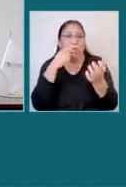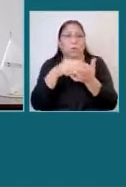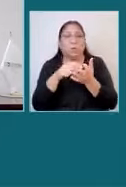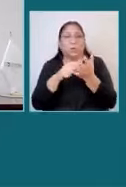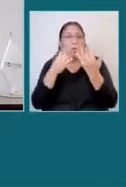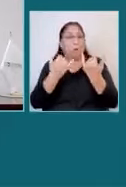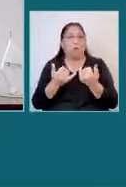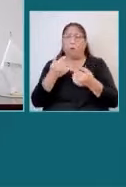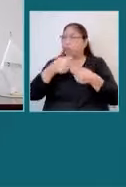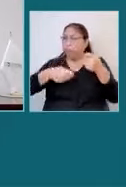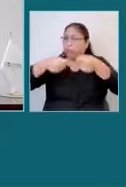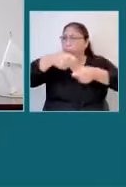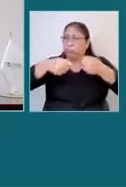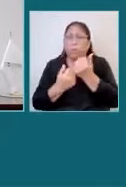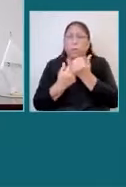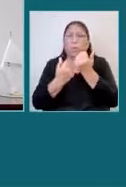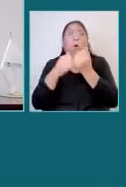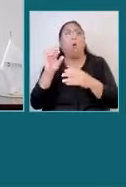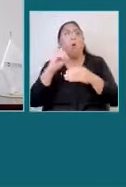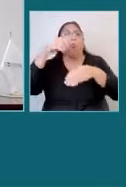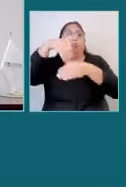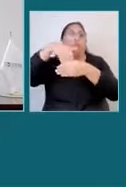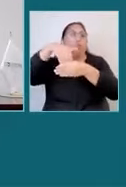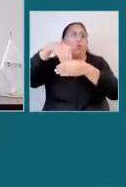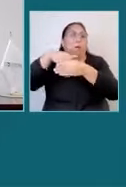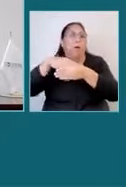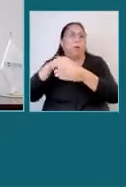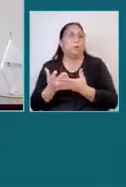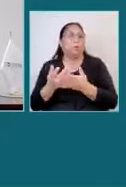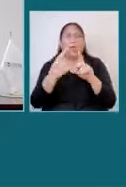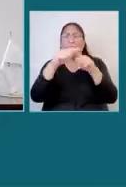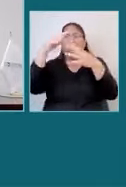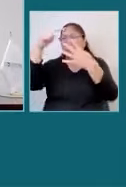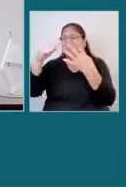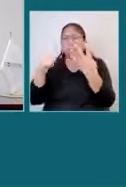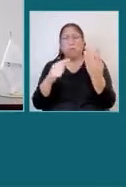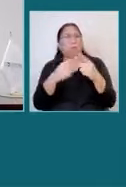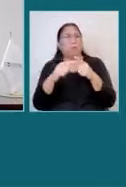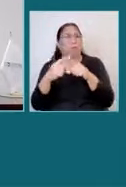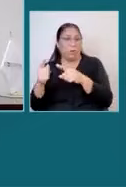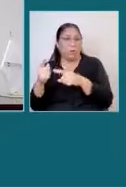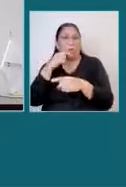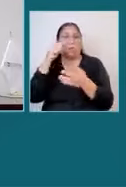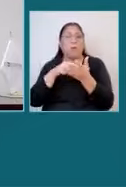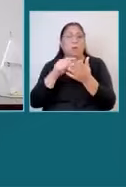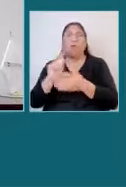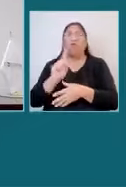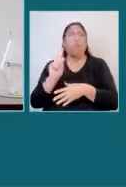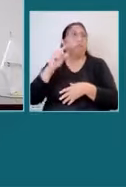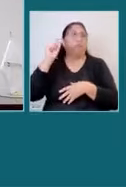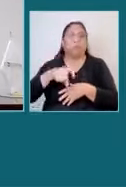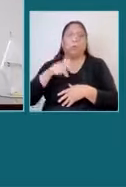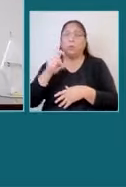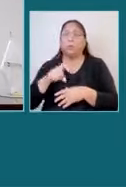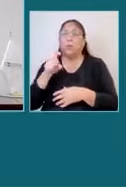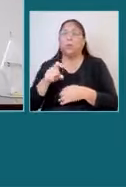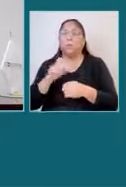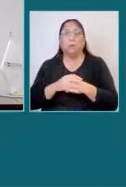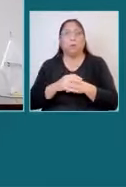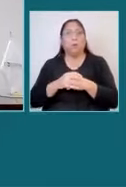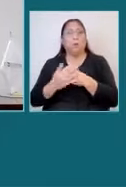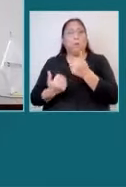actualmente muy activas, ya sea de bancos de inversión, es decir, de diferentes fuentes, y como digo, que no necesariamente el